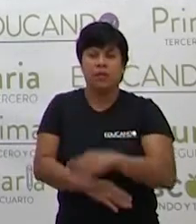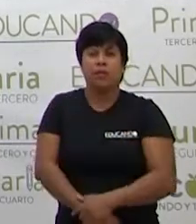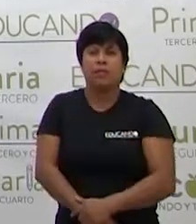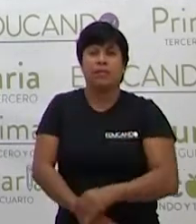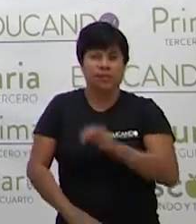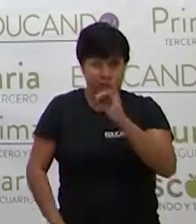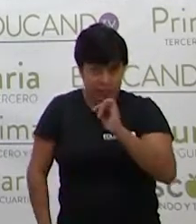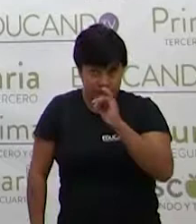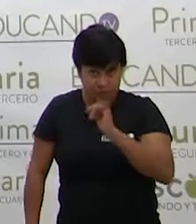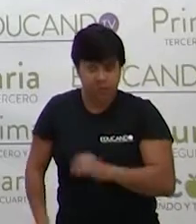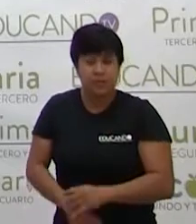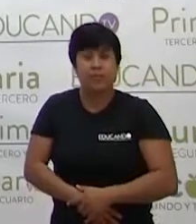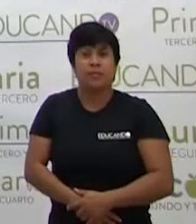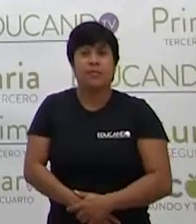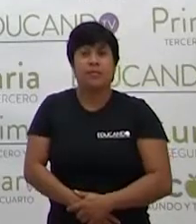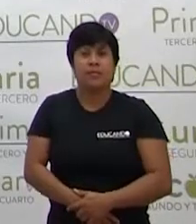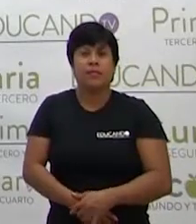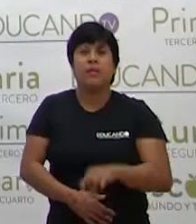10,790. ¿Sí?